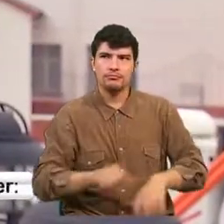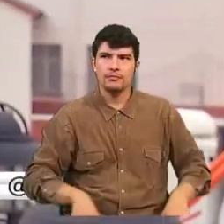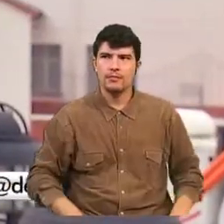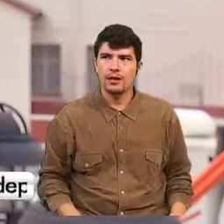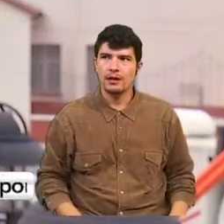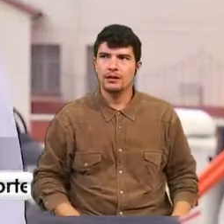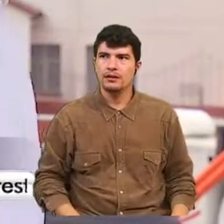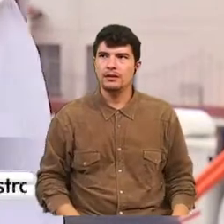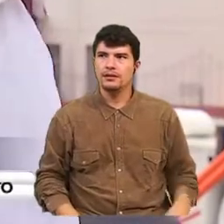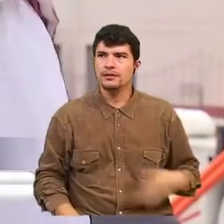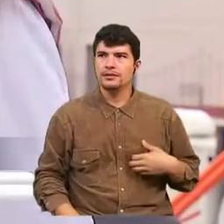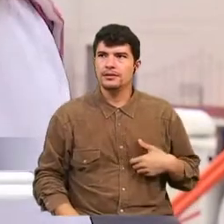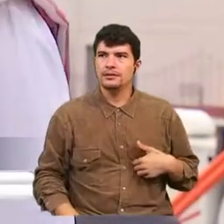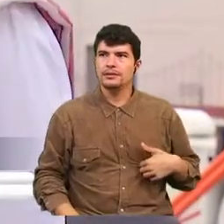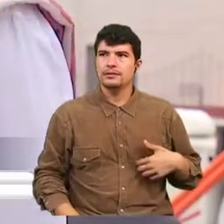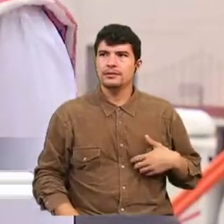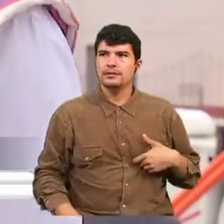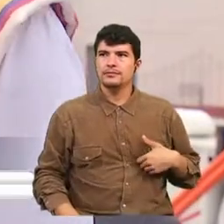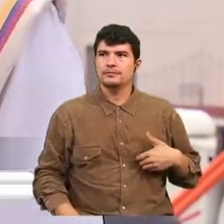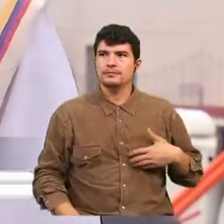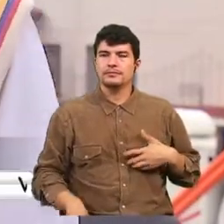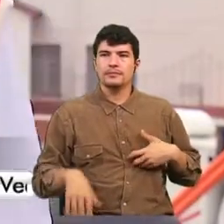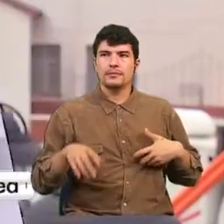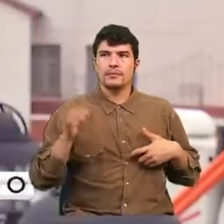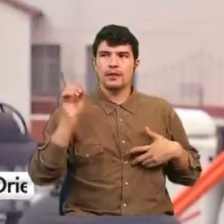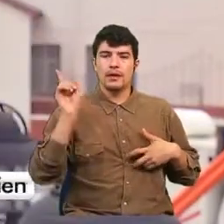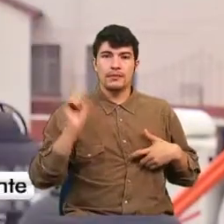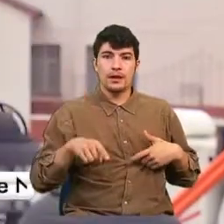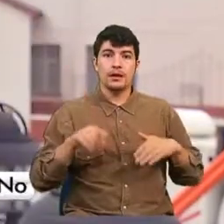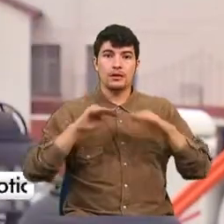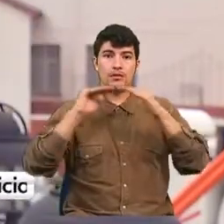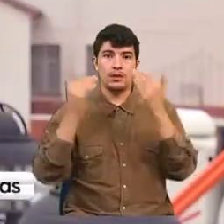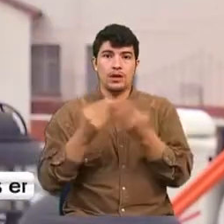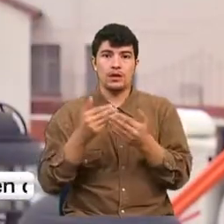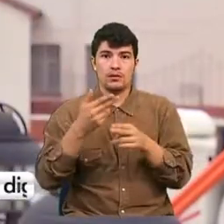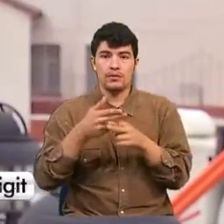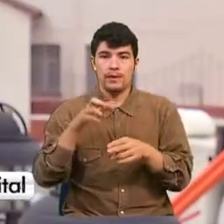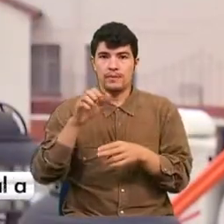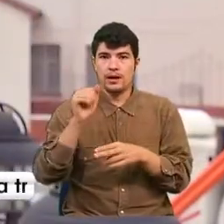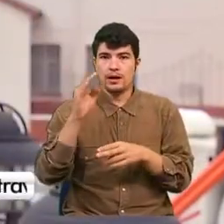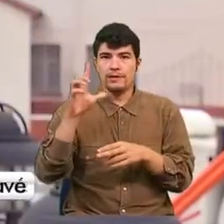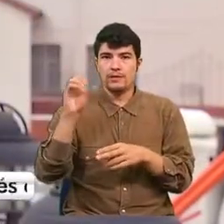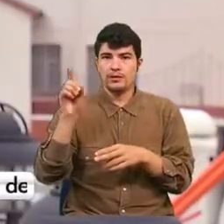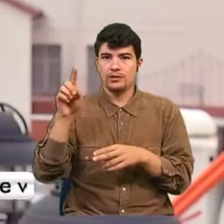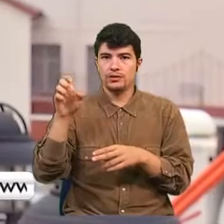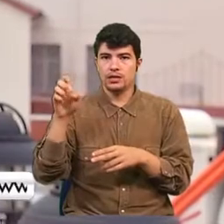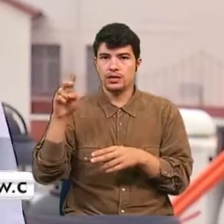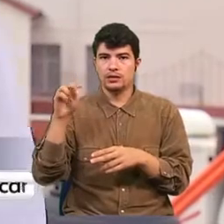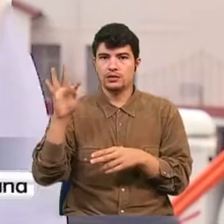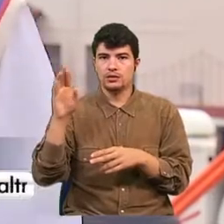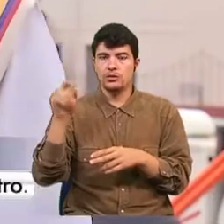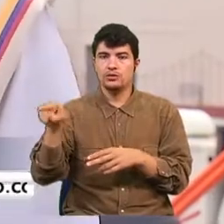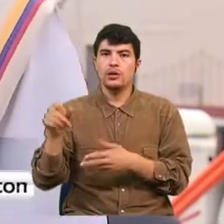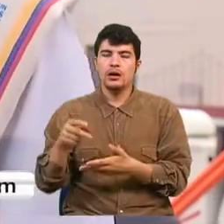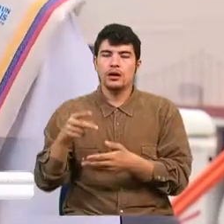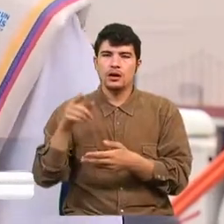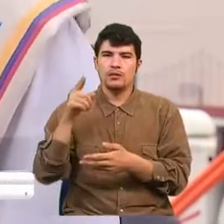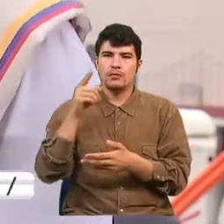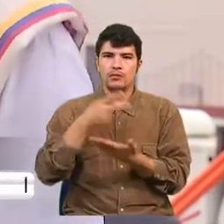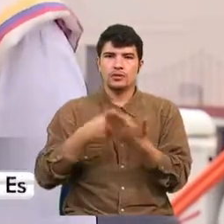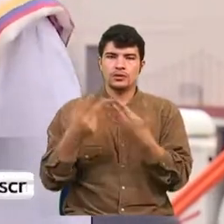atracción, un automóvil. También con lo de la cubierta, un colegio Pablo VI, por un proyecto de 670 millones de pesos,